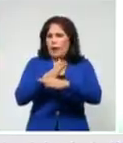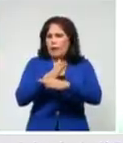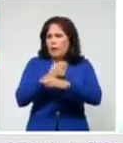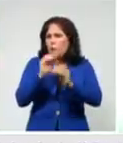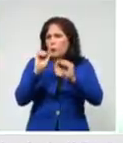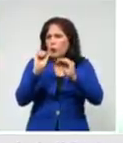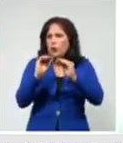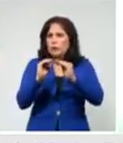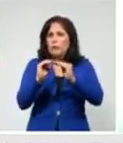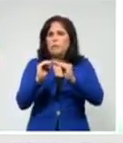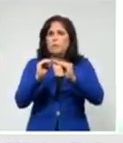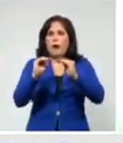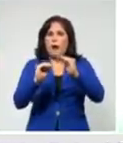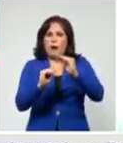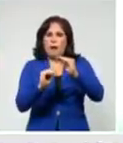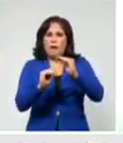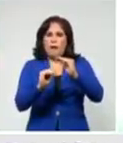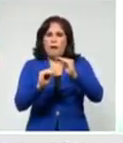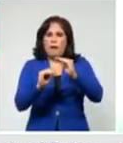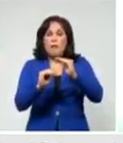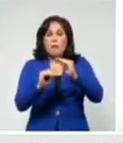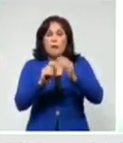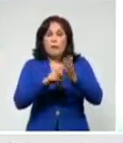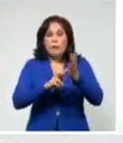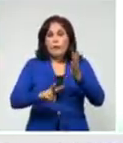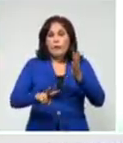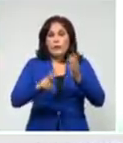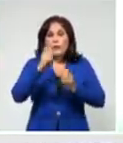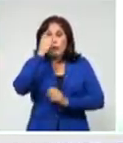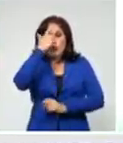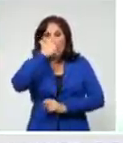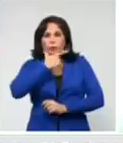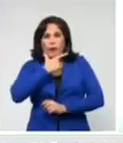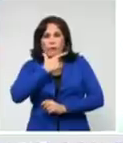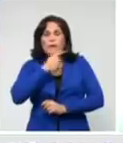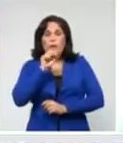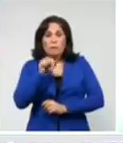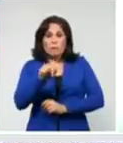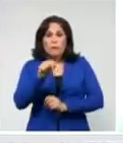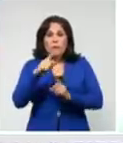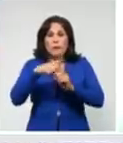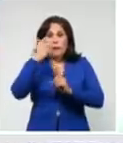discretamente inferior, la provincia de Ciego de Ávila, con una tasa de